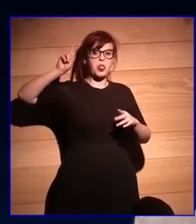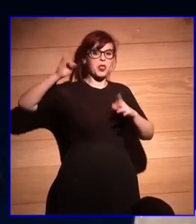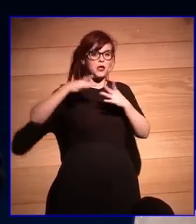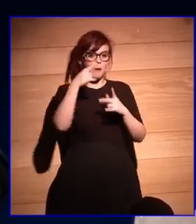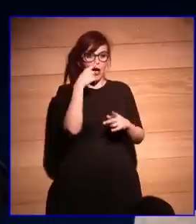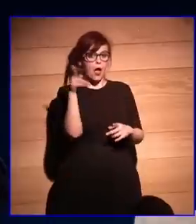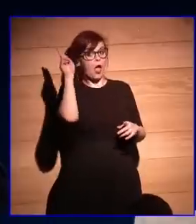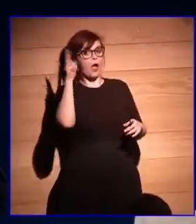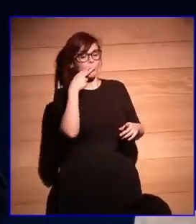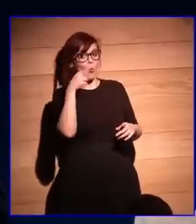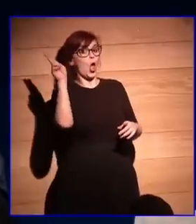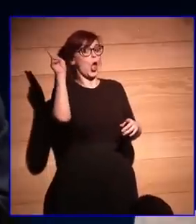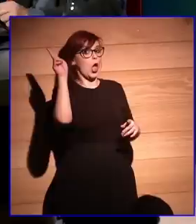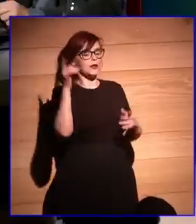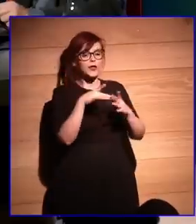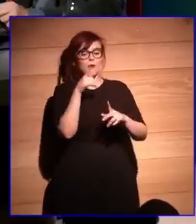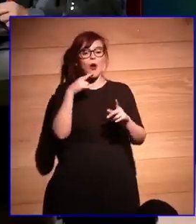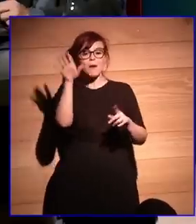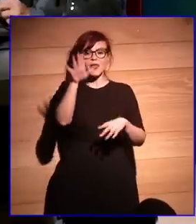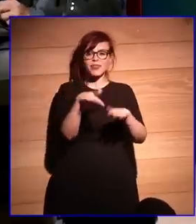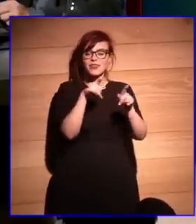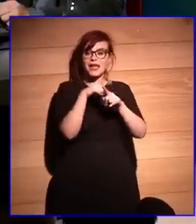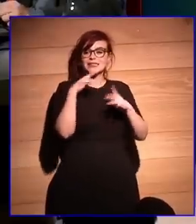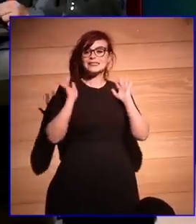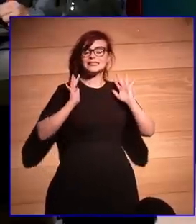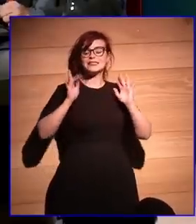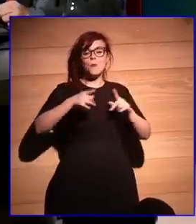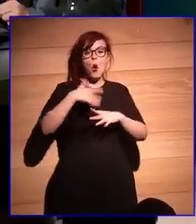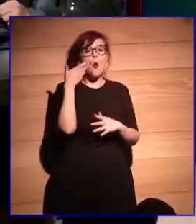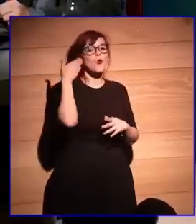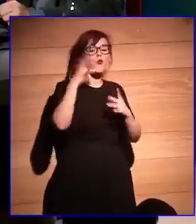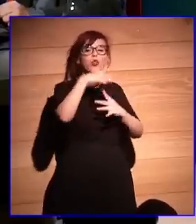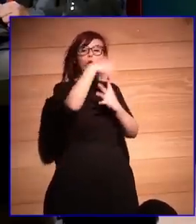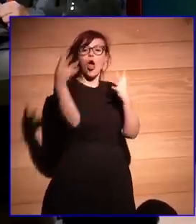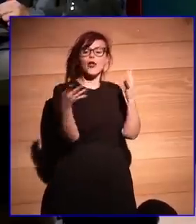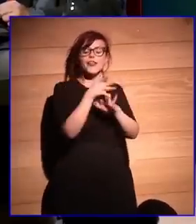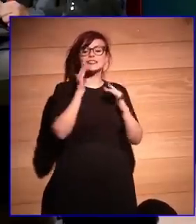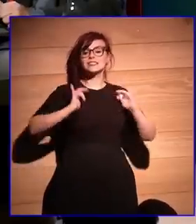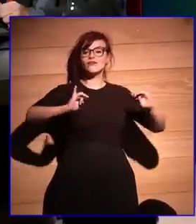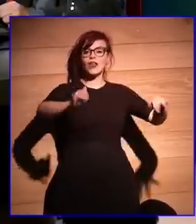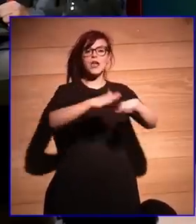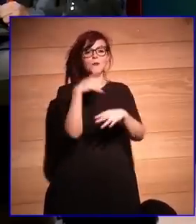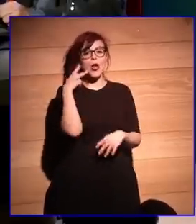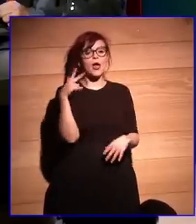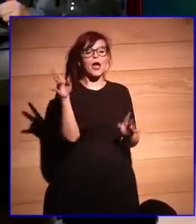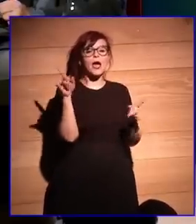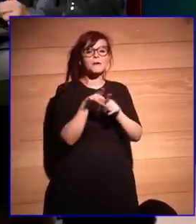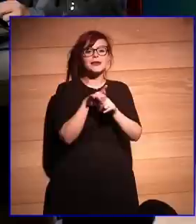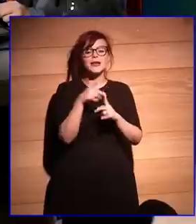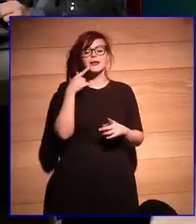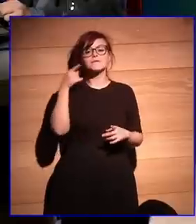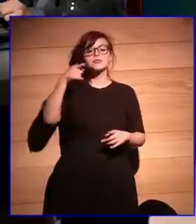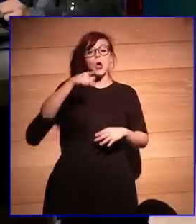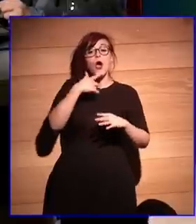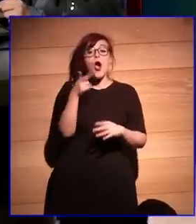orgullo. Les obligaban, ¿sabes? Les obligaban como a hacer... desfile del orgullo. Les obligaba a Hitler, decía, a ver, ¿cómo coge el cigarro? ¿Cómo vale, coge el cigarro? Vale, a ver, el buen nazi coge el cigarro... Teniente para...